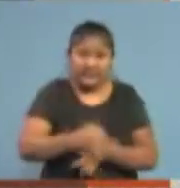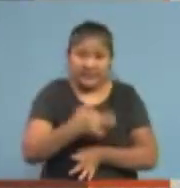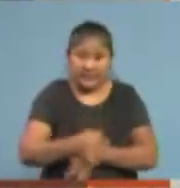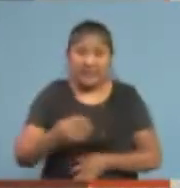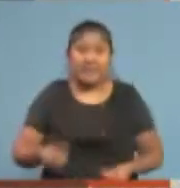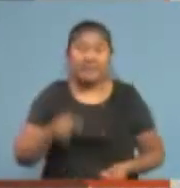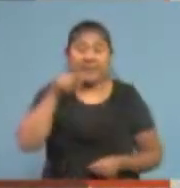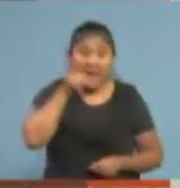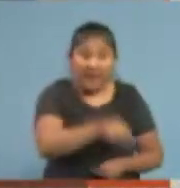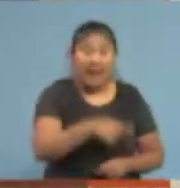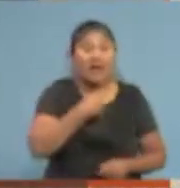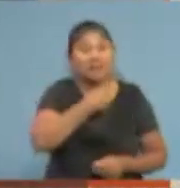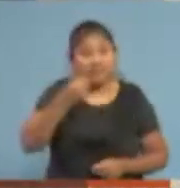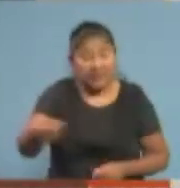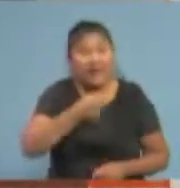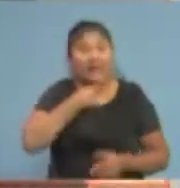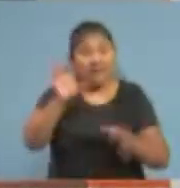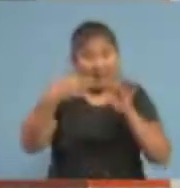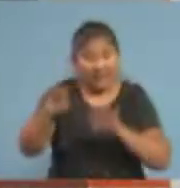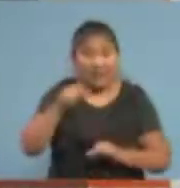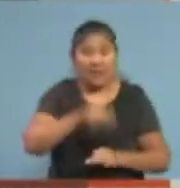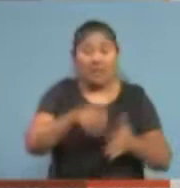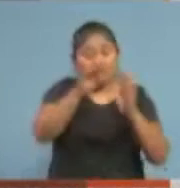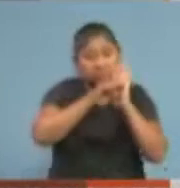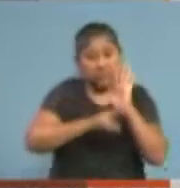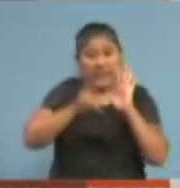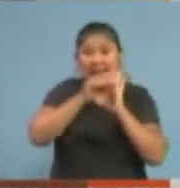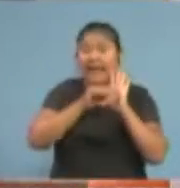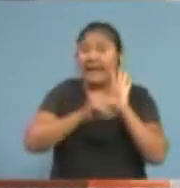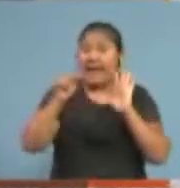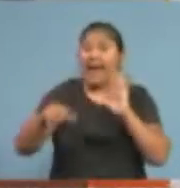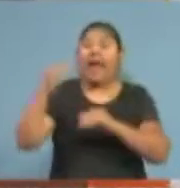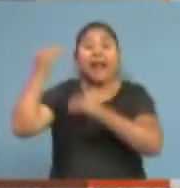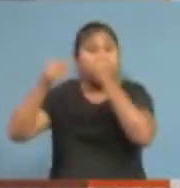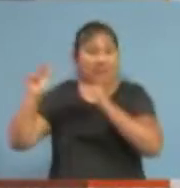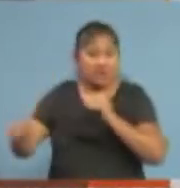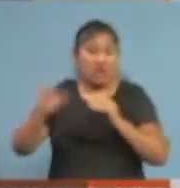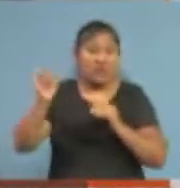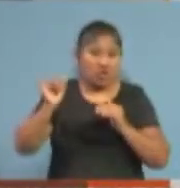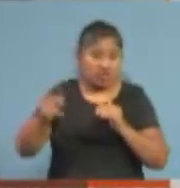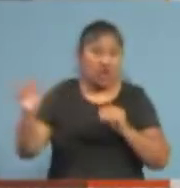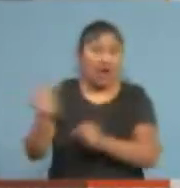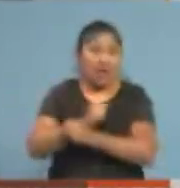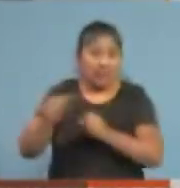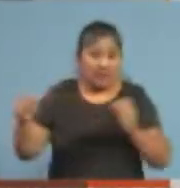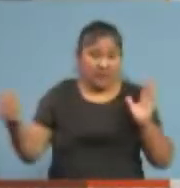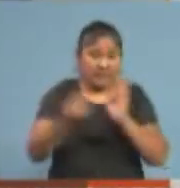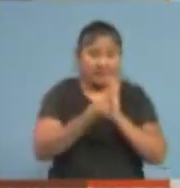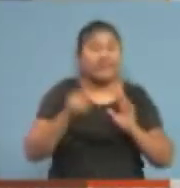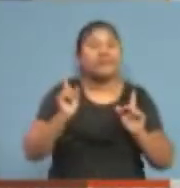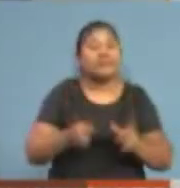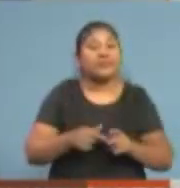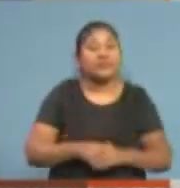el curso realizado y hay una normativa nueva que va a regir para todo todo el 2010 se siente en todos estos eventos